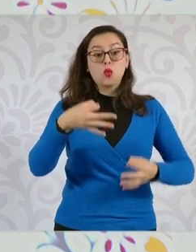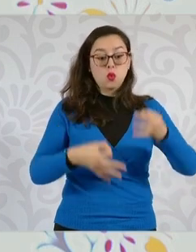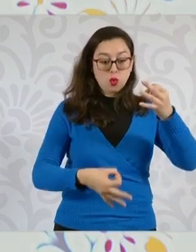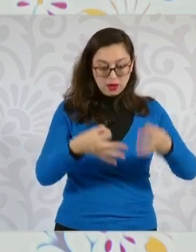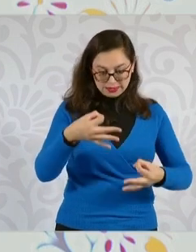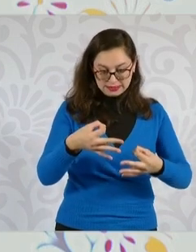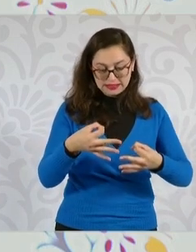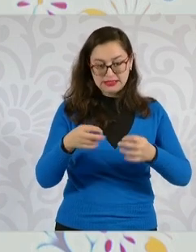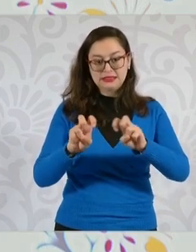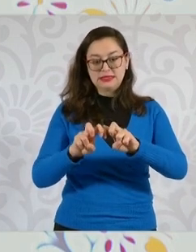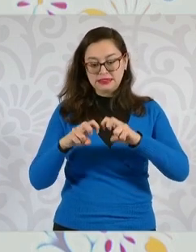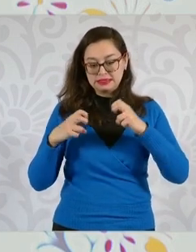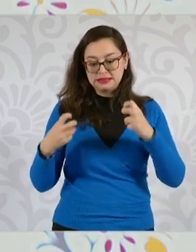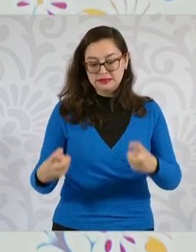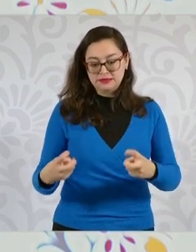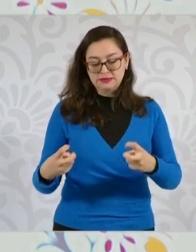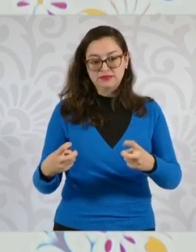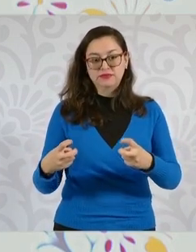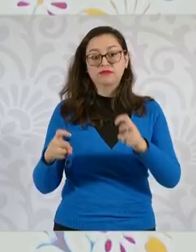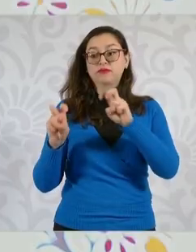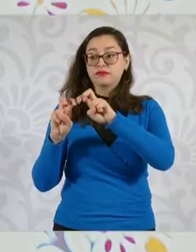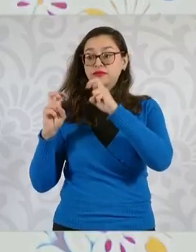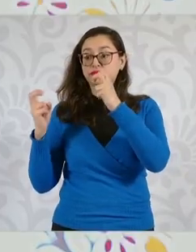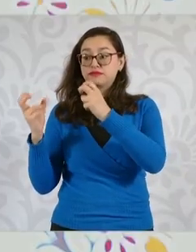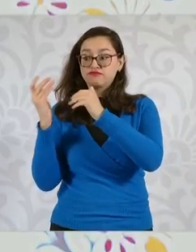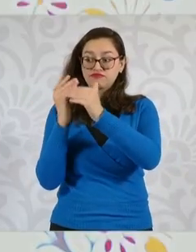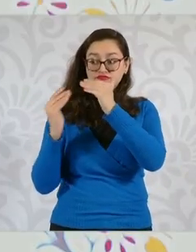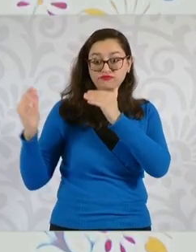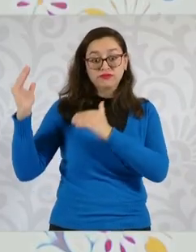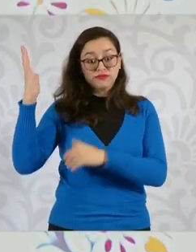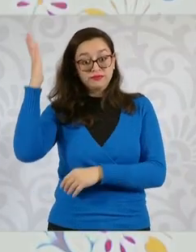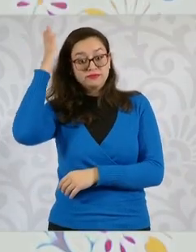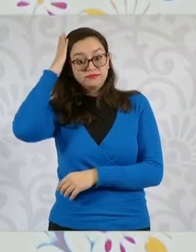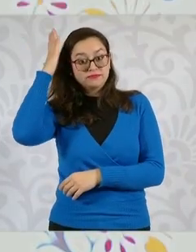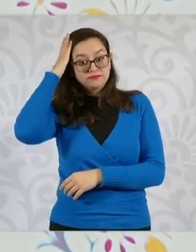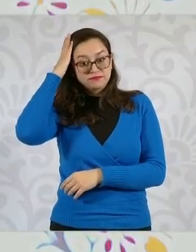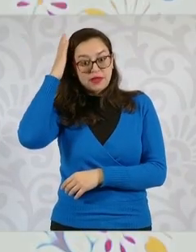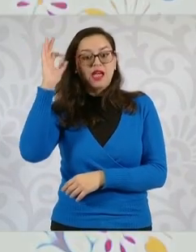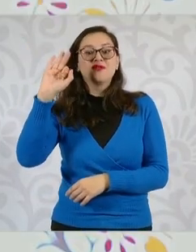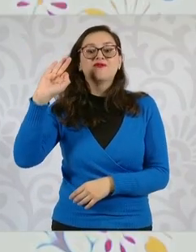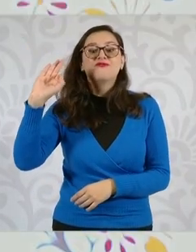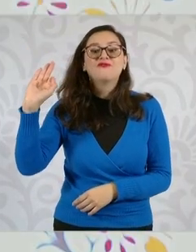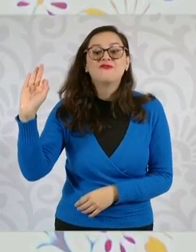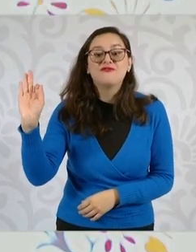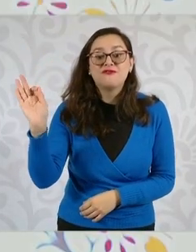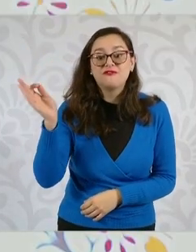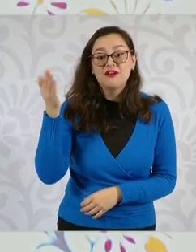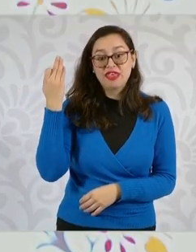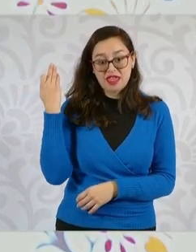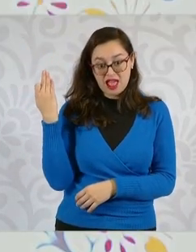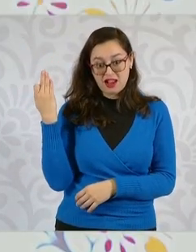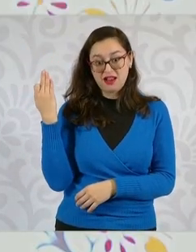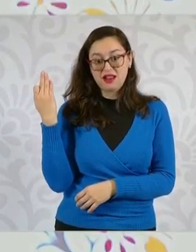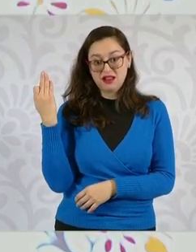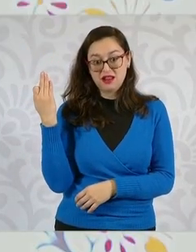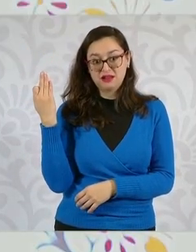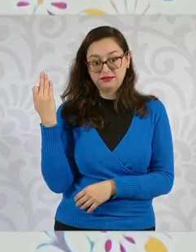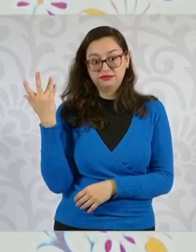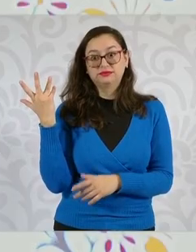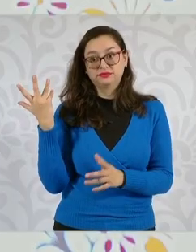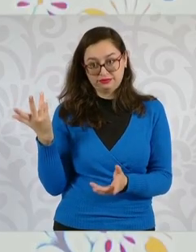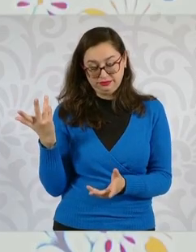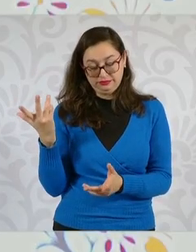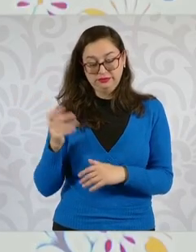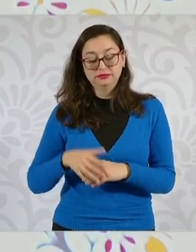federales bueno ministras y ministros de la suprema corte sólo son federales pero magistrados y